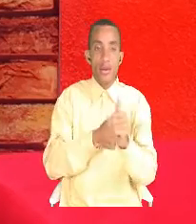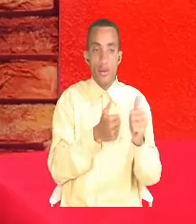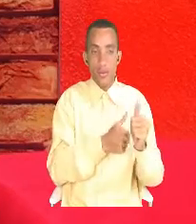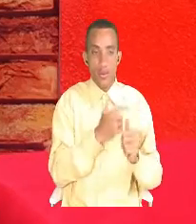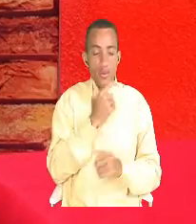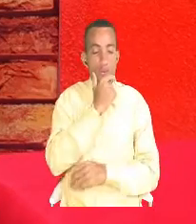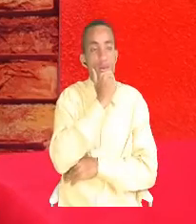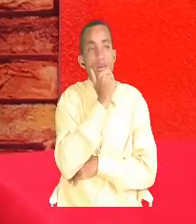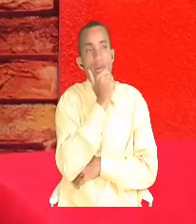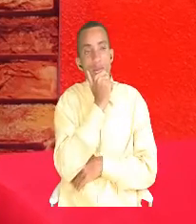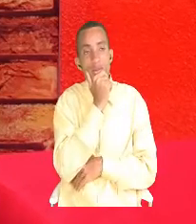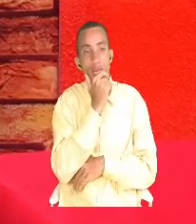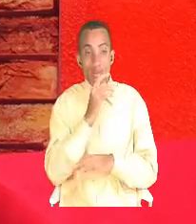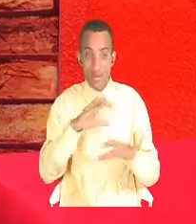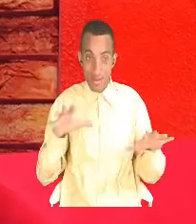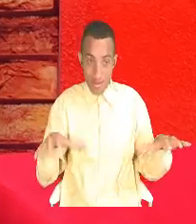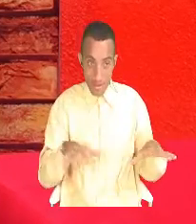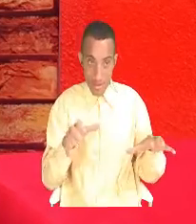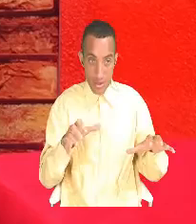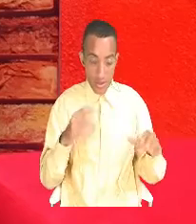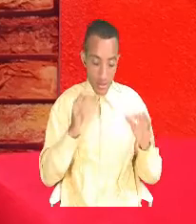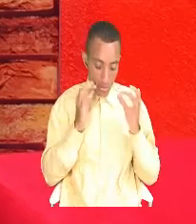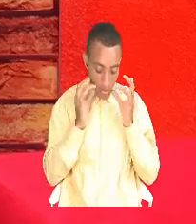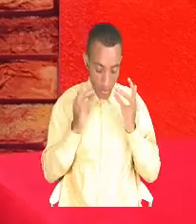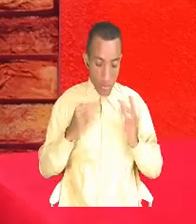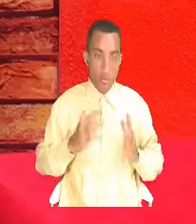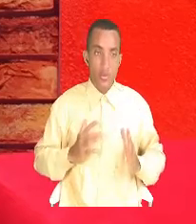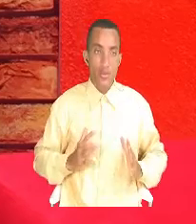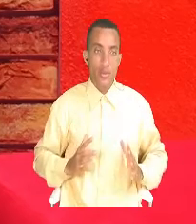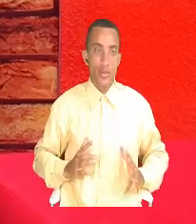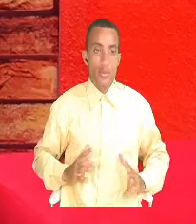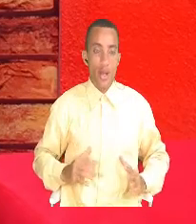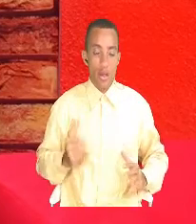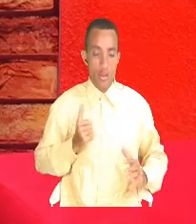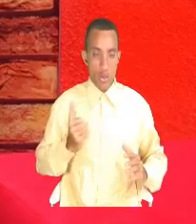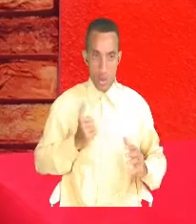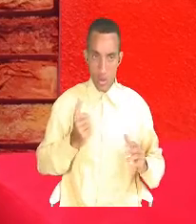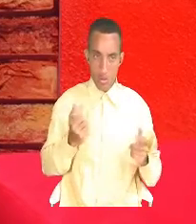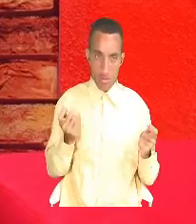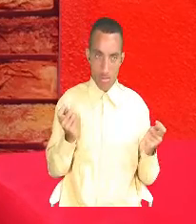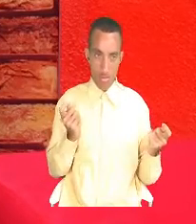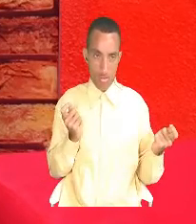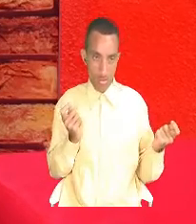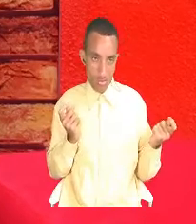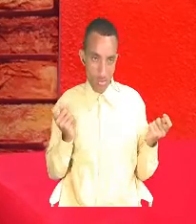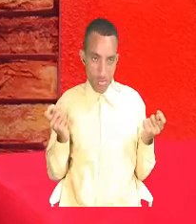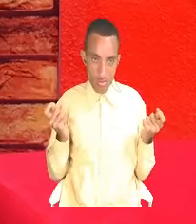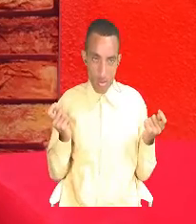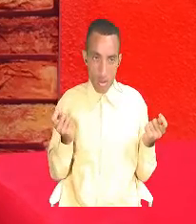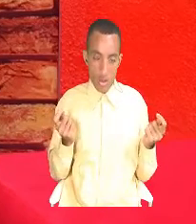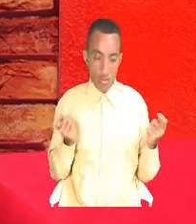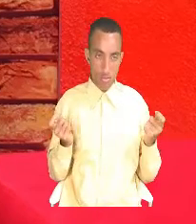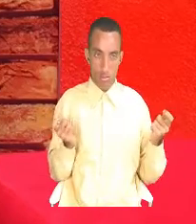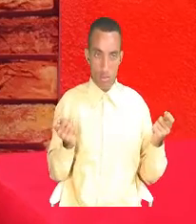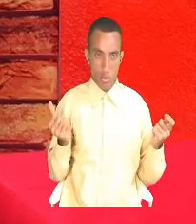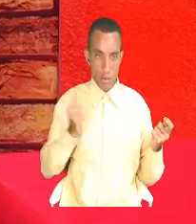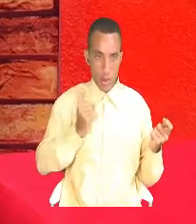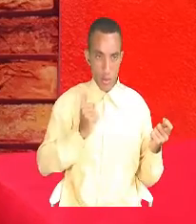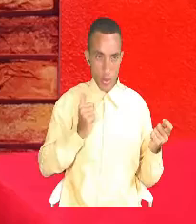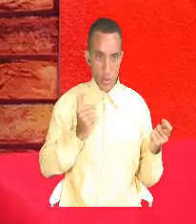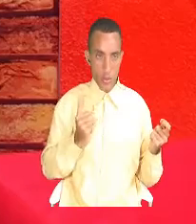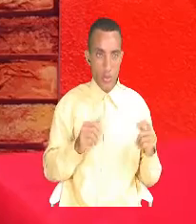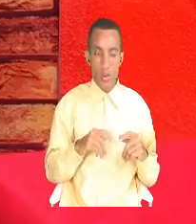es que las personas o nuestro cuerpo empiece a ser regido por nosotros, ¿cierto? Tomar nuevamente el control y